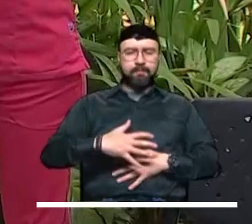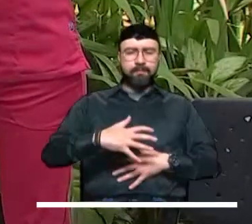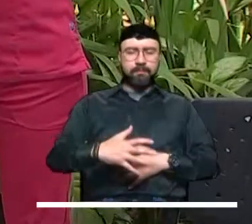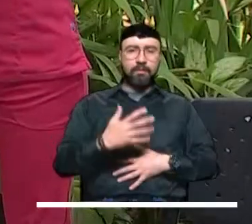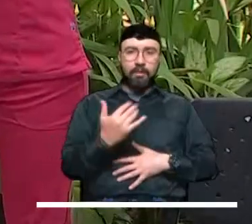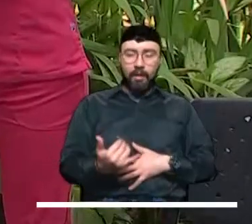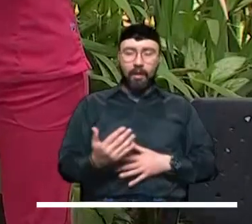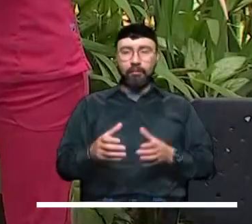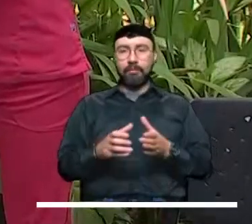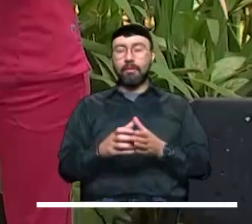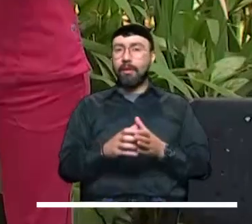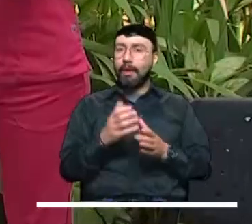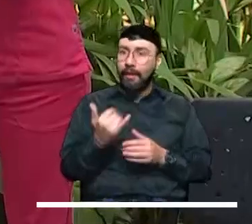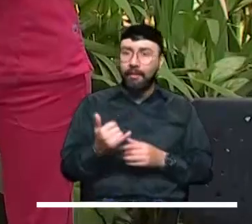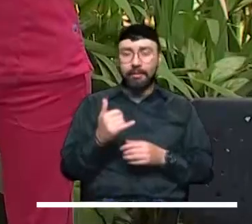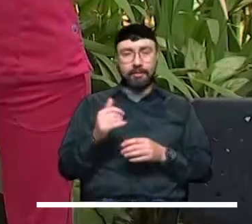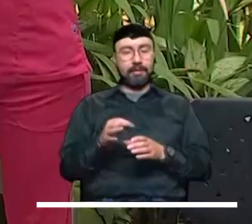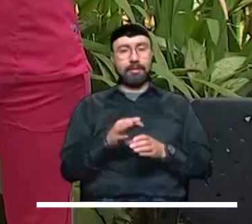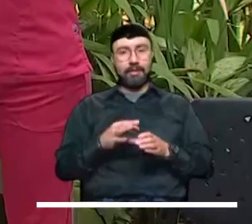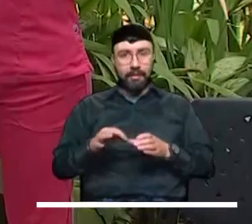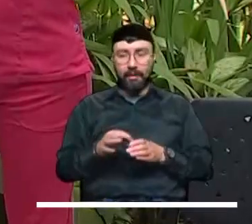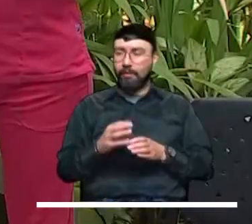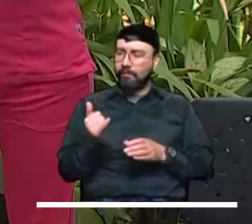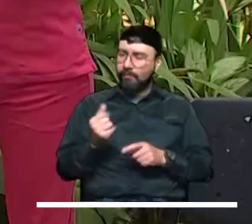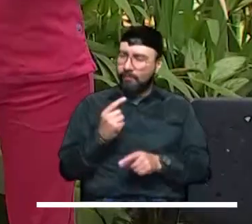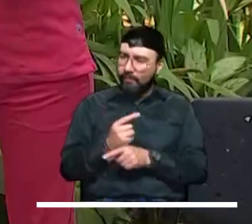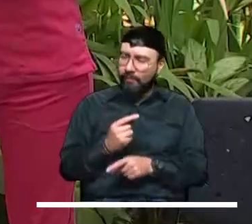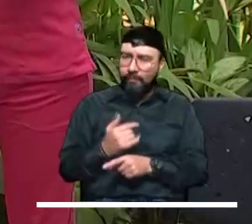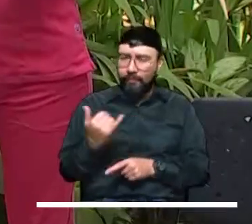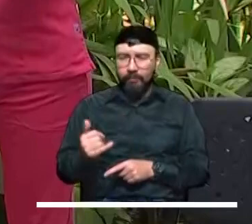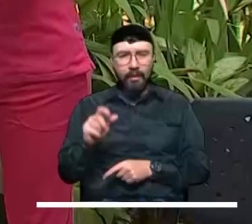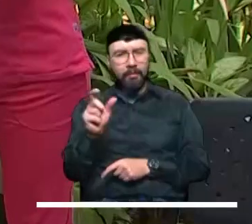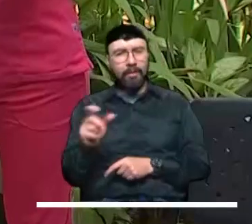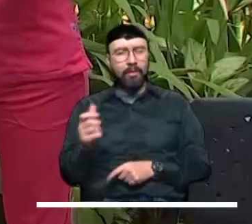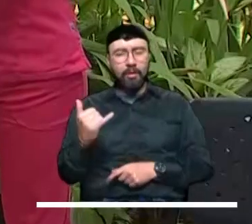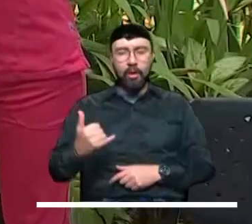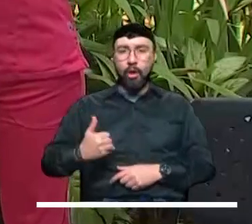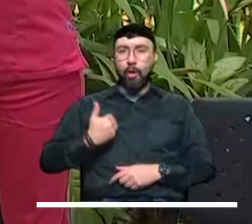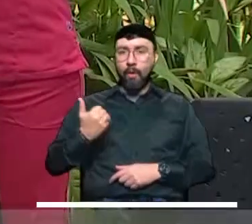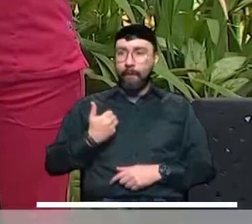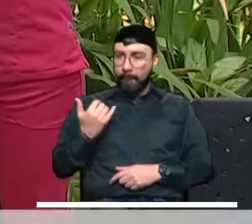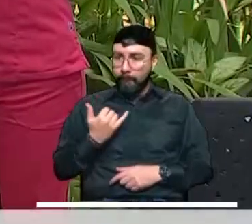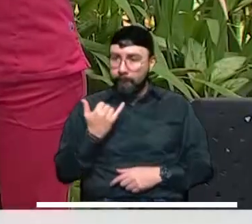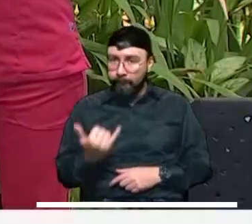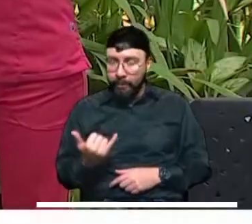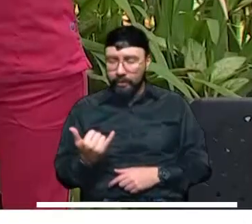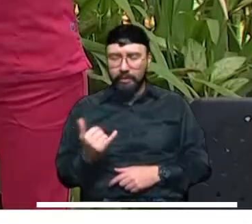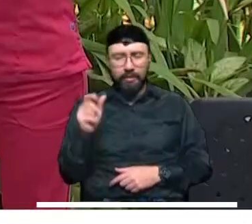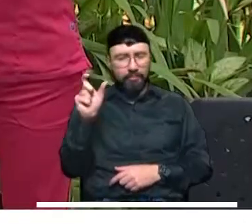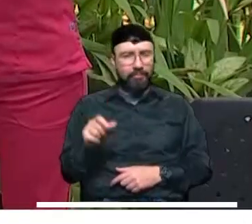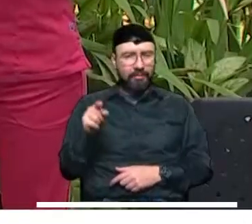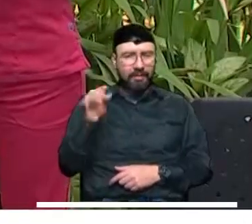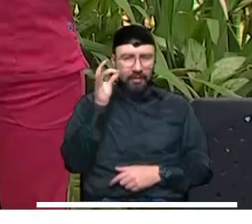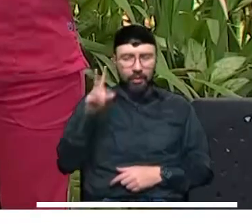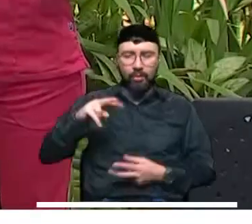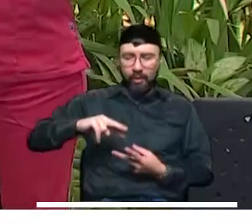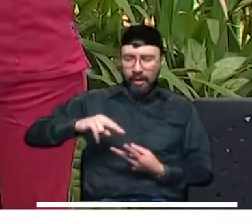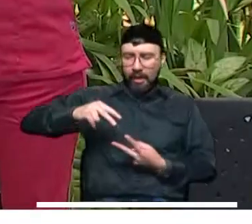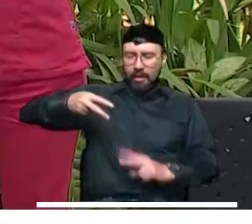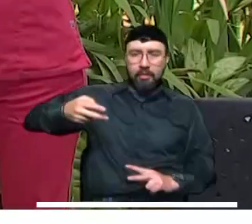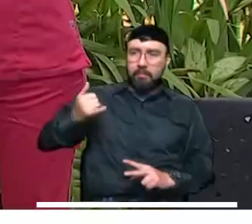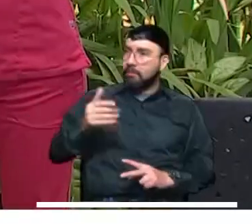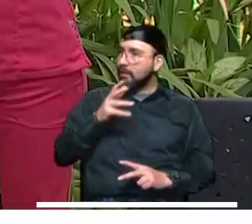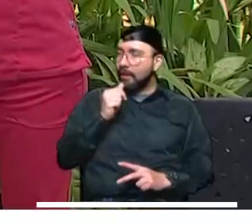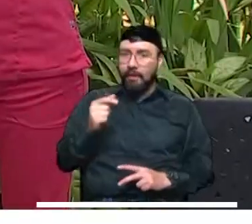sus órganos todavía resisten porque son personas jóvenes, porque de pronto su genética no hace que